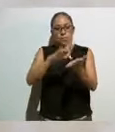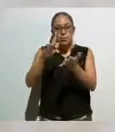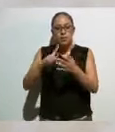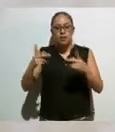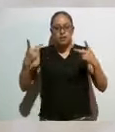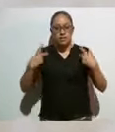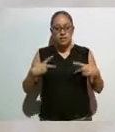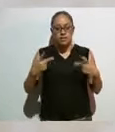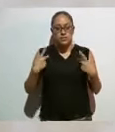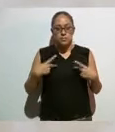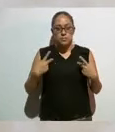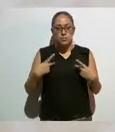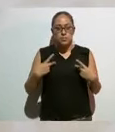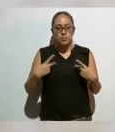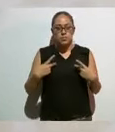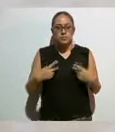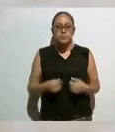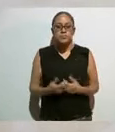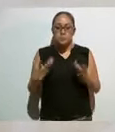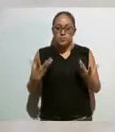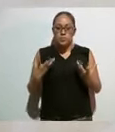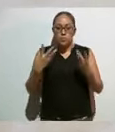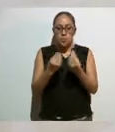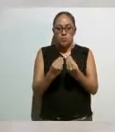del pueblo, para el pueblo y con el pueblo.